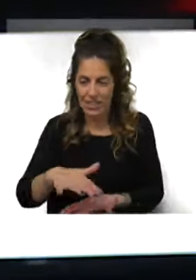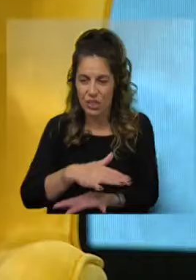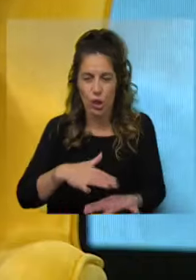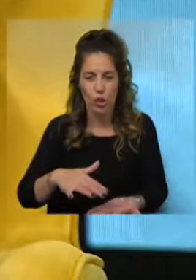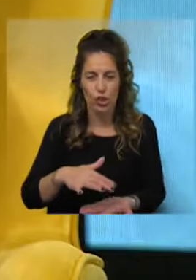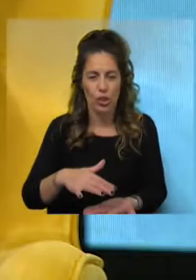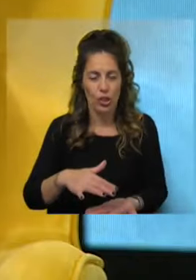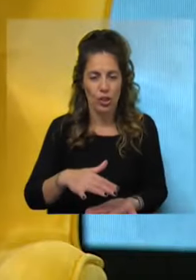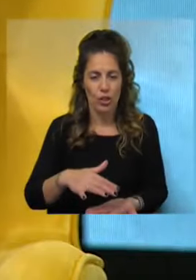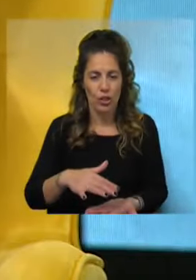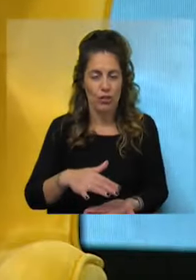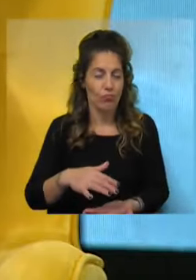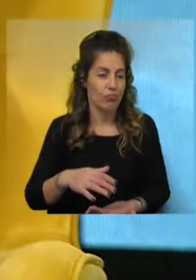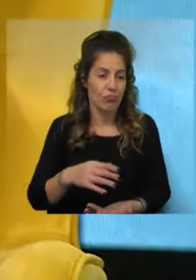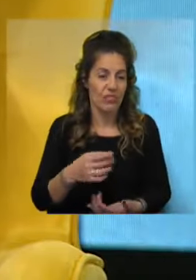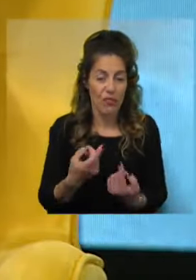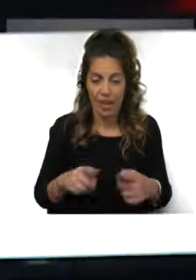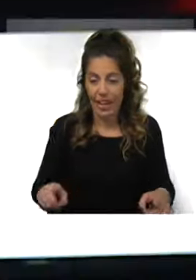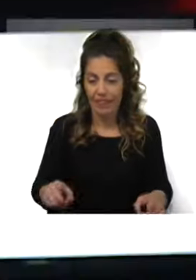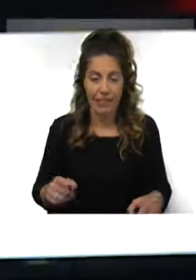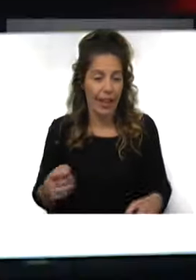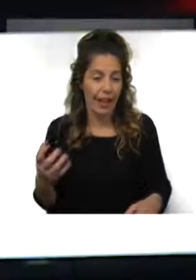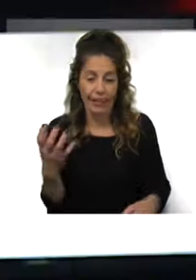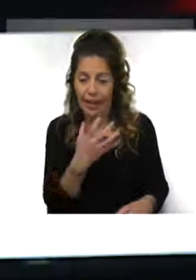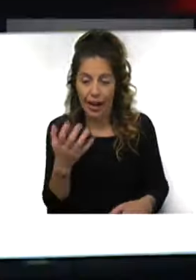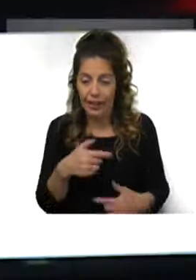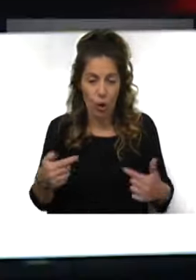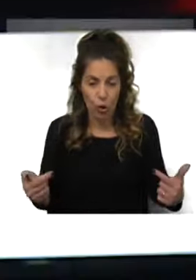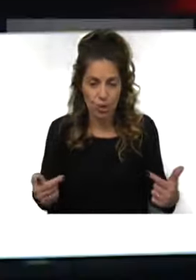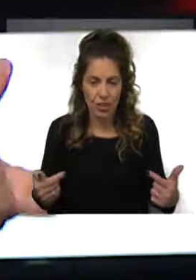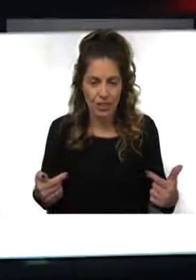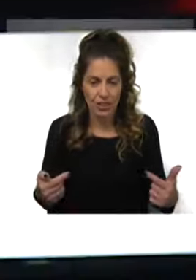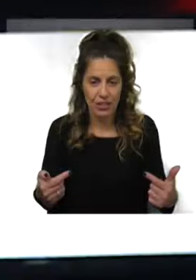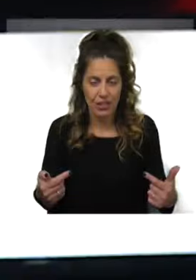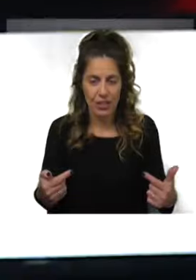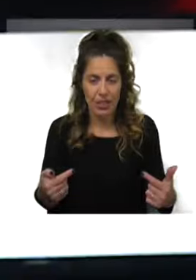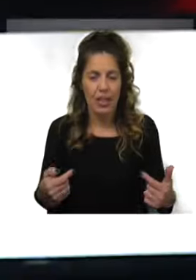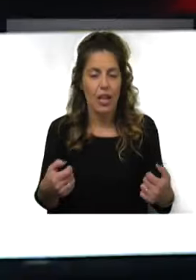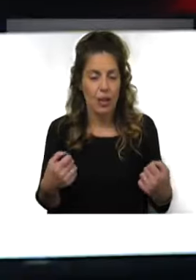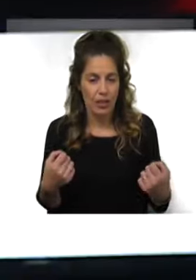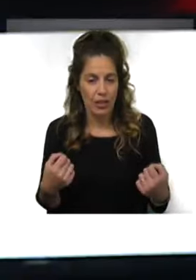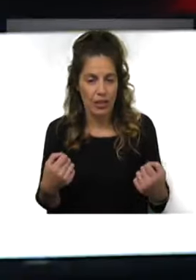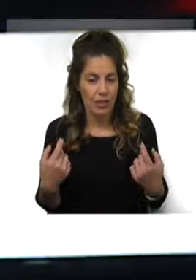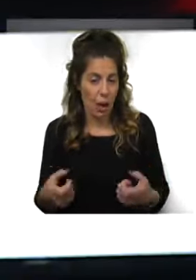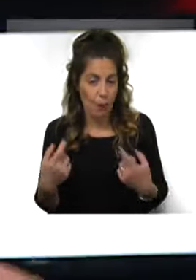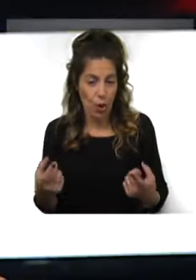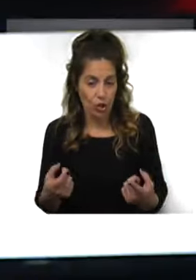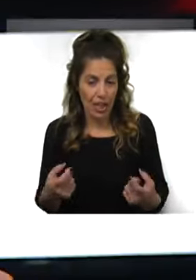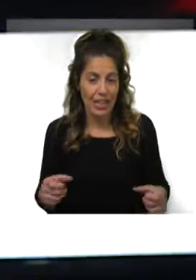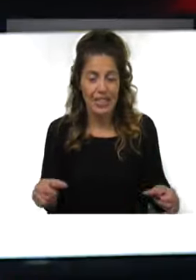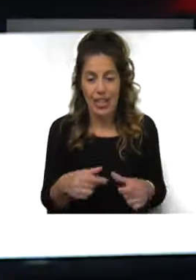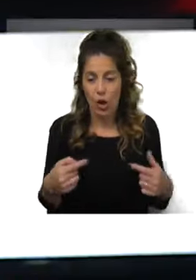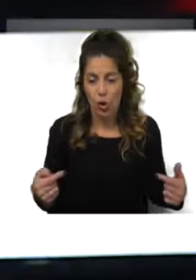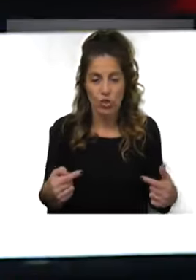este anómala Trágica etcétera y por están sí obviamente todas esas funciones que no es la